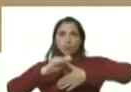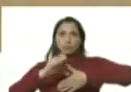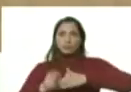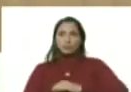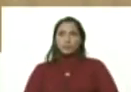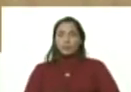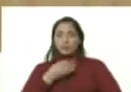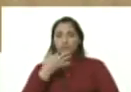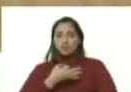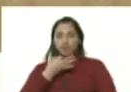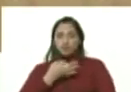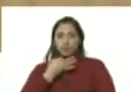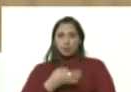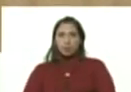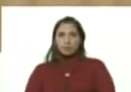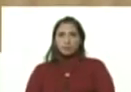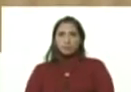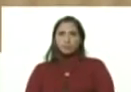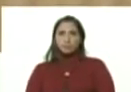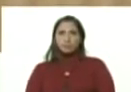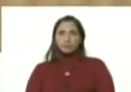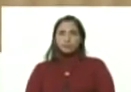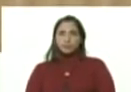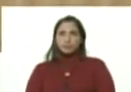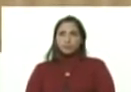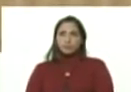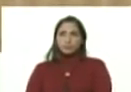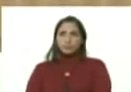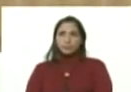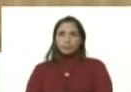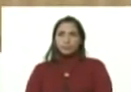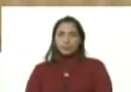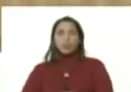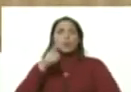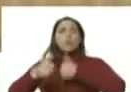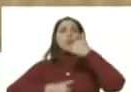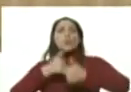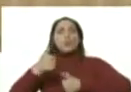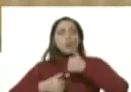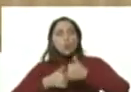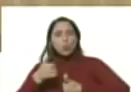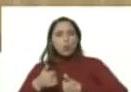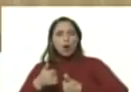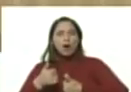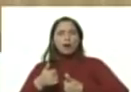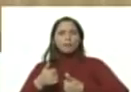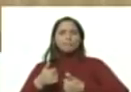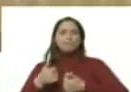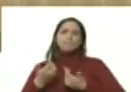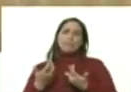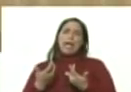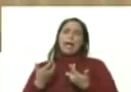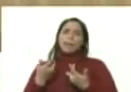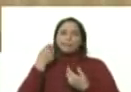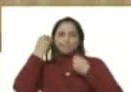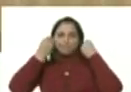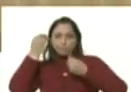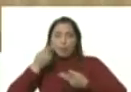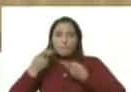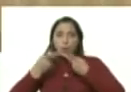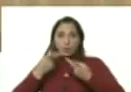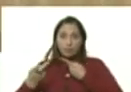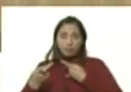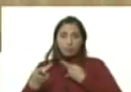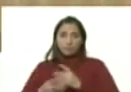Buenas tardes, canciller y viceministro que lo acompaña. ¿Cuál sería la interpretación política que se le da a